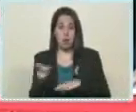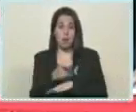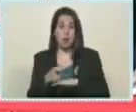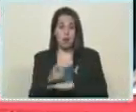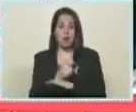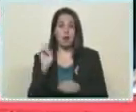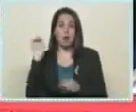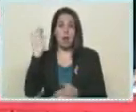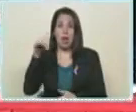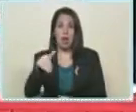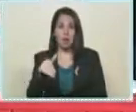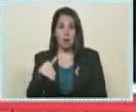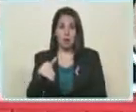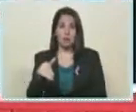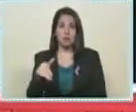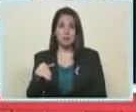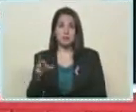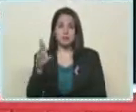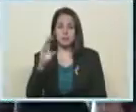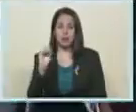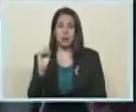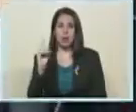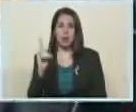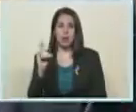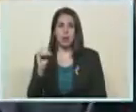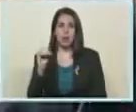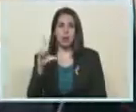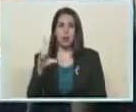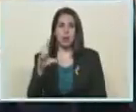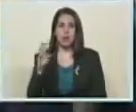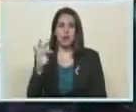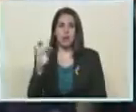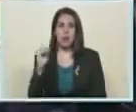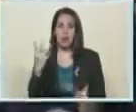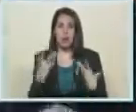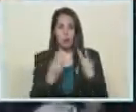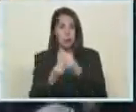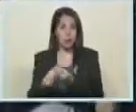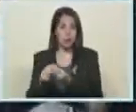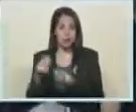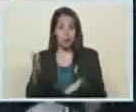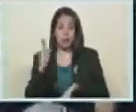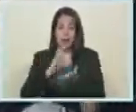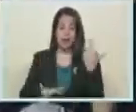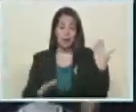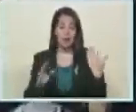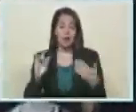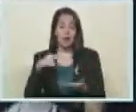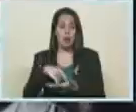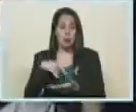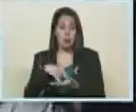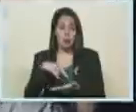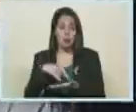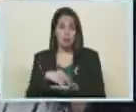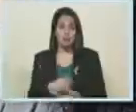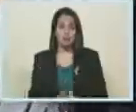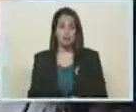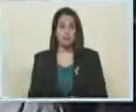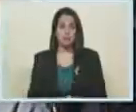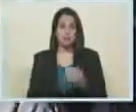de Aragua, Rodolfo Clemente Marcos Torres, y le dije: ¡vamos a Carabobo, Marcos Torres!